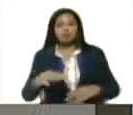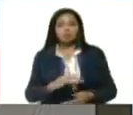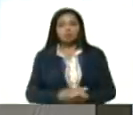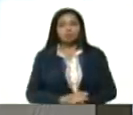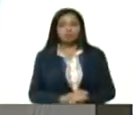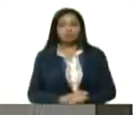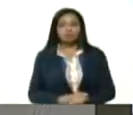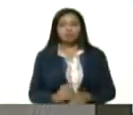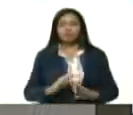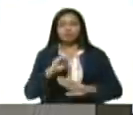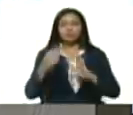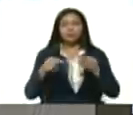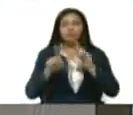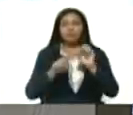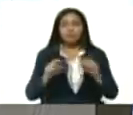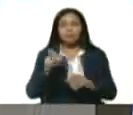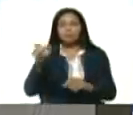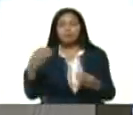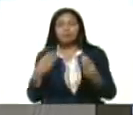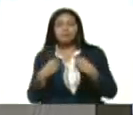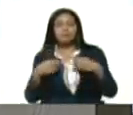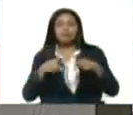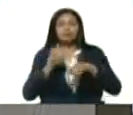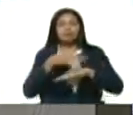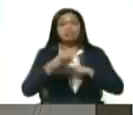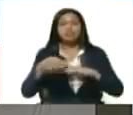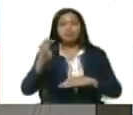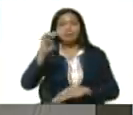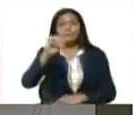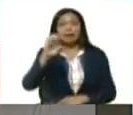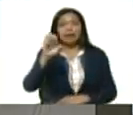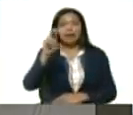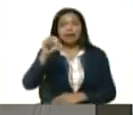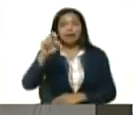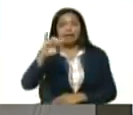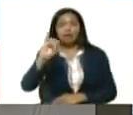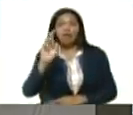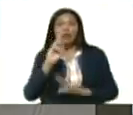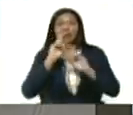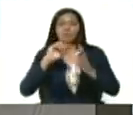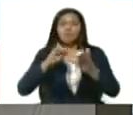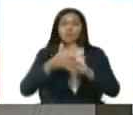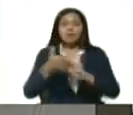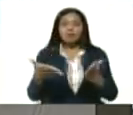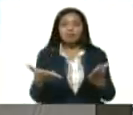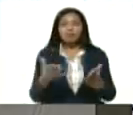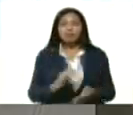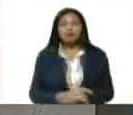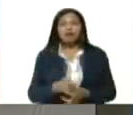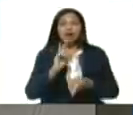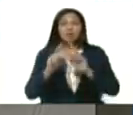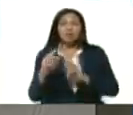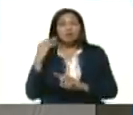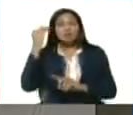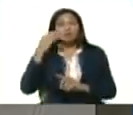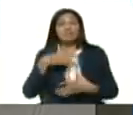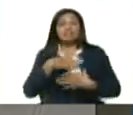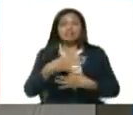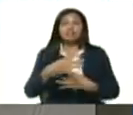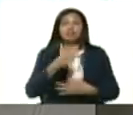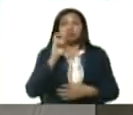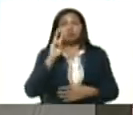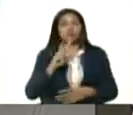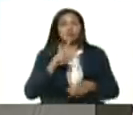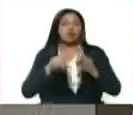la totalidad de los habitantes del municipio Maneiro. Ahí está la respuesta a algunas opiniones interesadas que hemos visto en